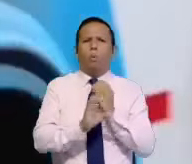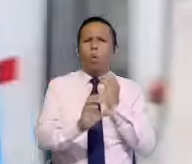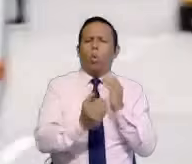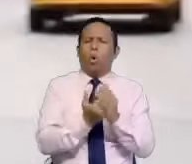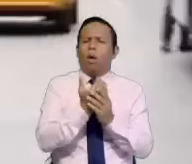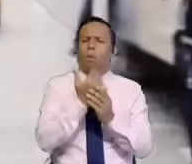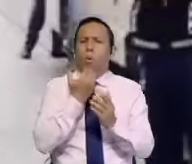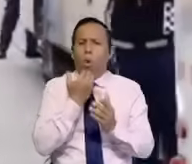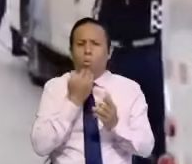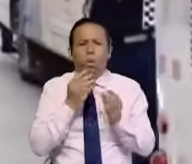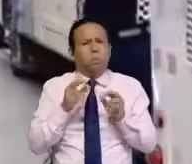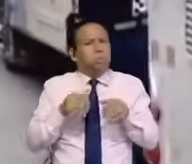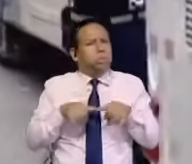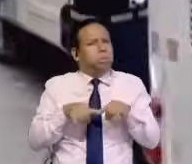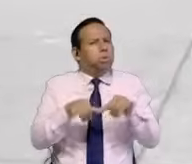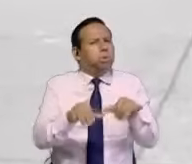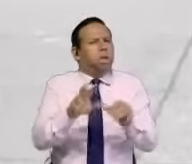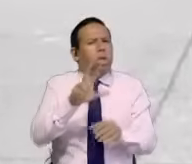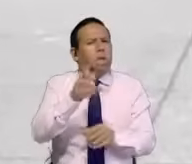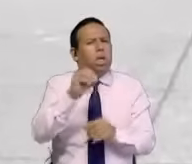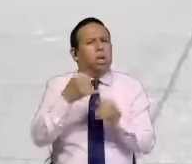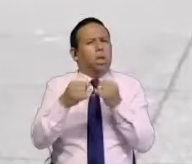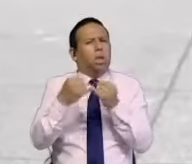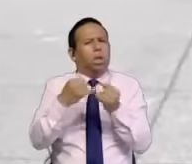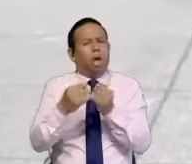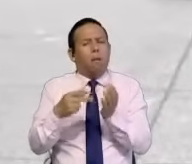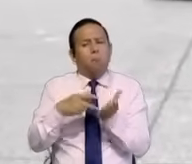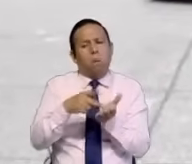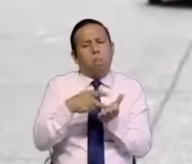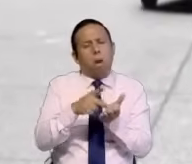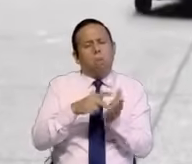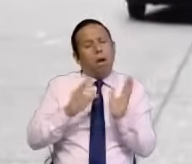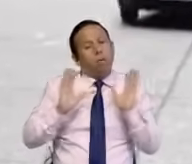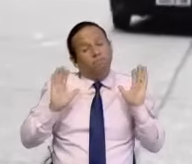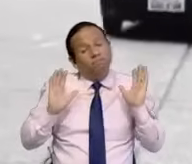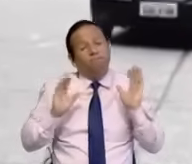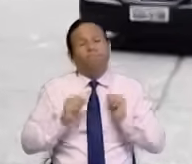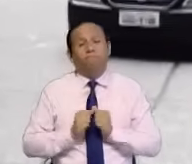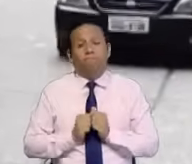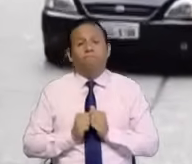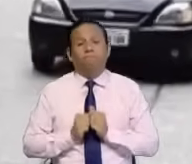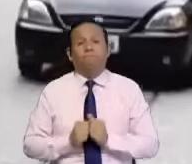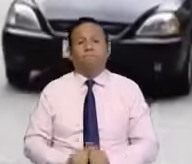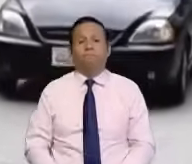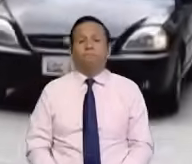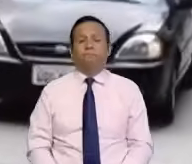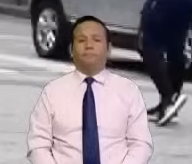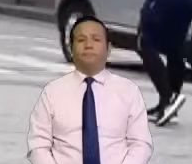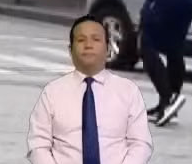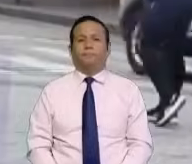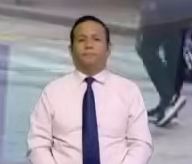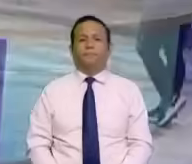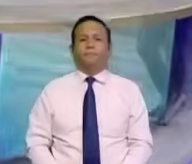seguirán cobrando 30 centavos, informó Jorge Escobar.